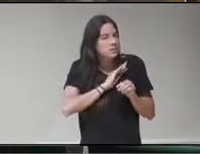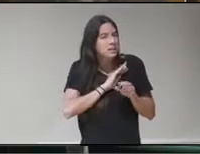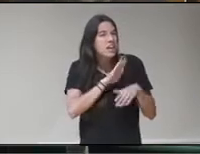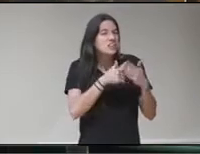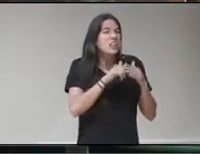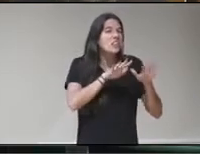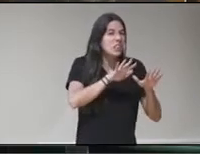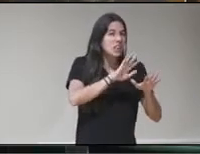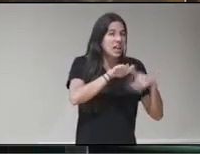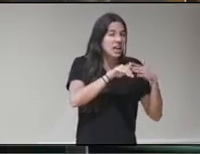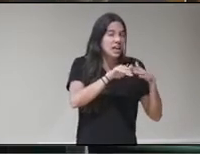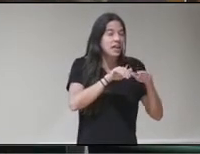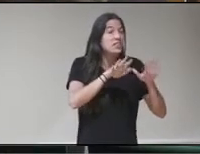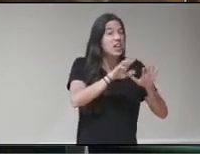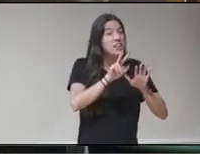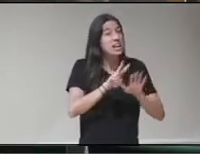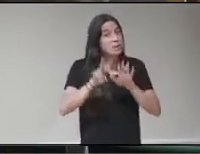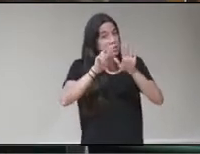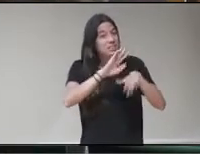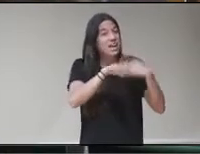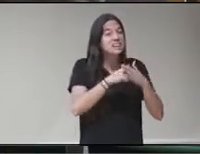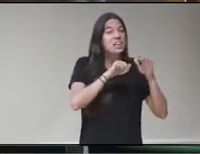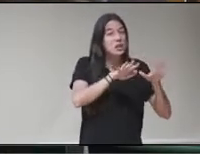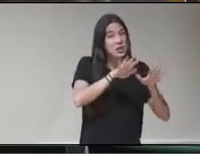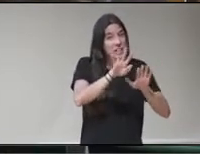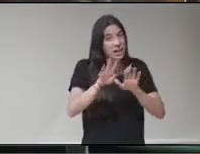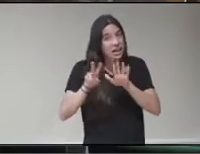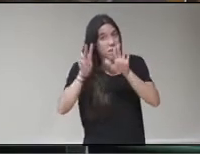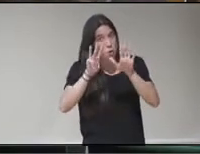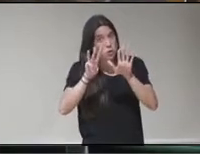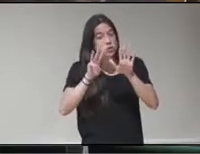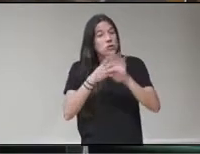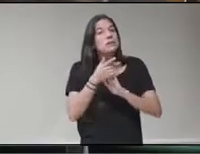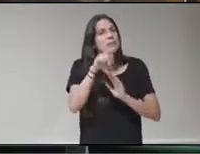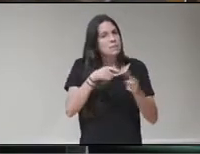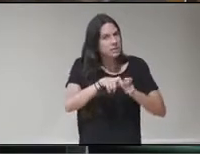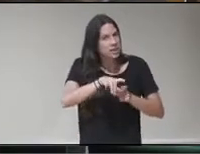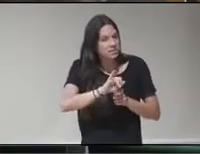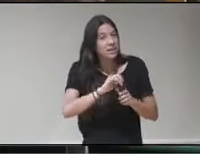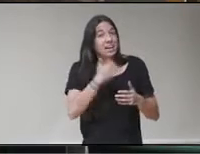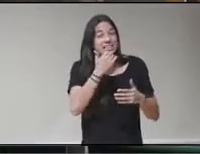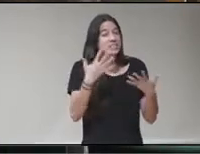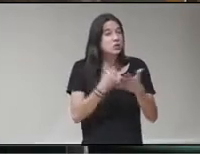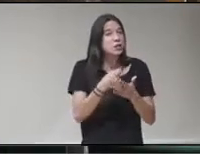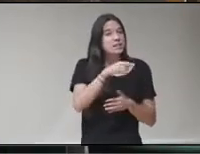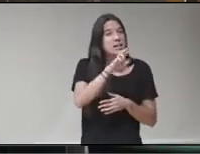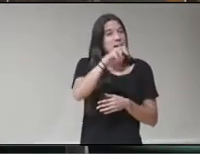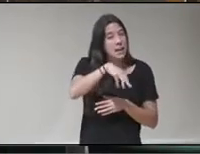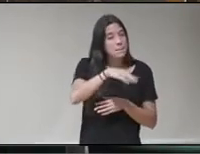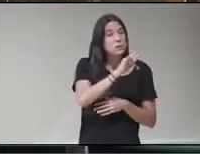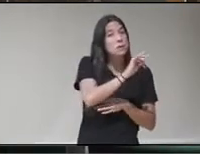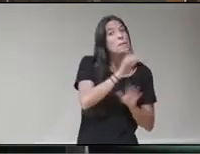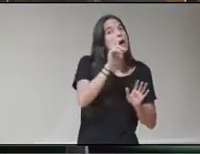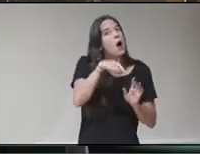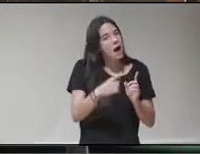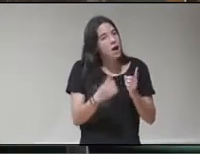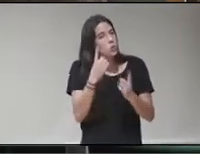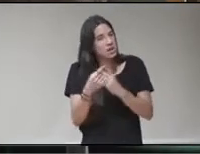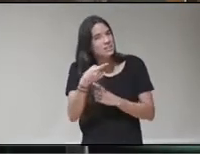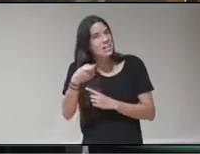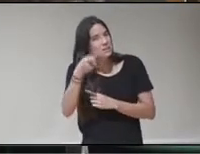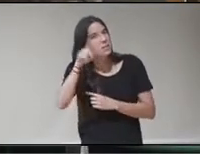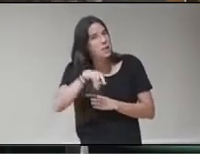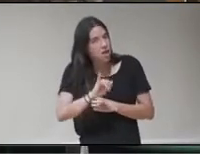inmensa mayoría también son bacterias, casi todas gram positivas, aunque hay algunas gram negativas notables, como Neisseria,